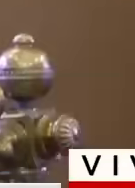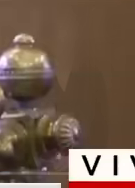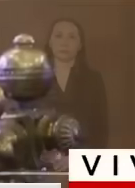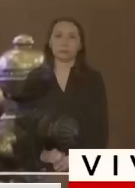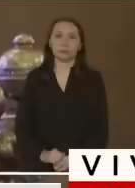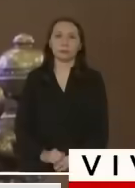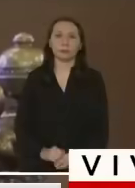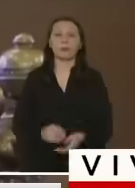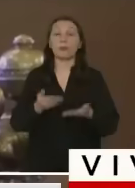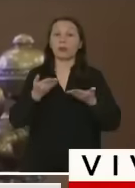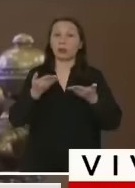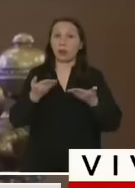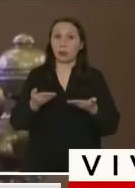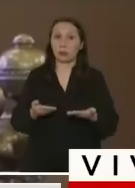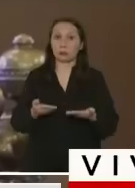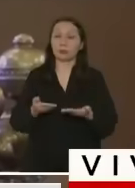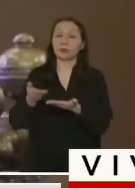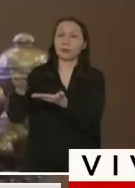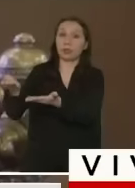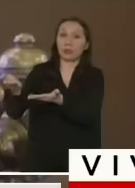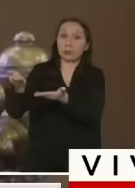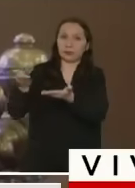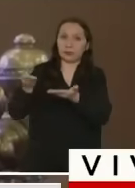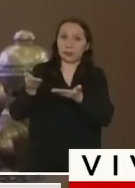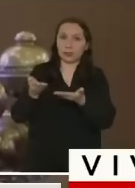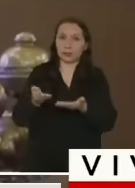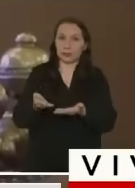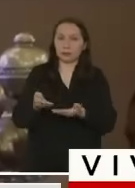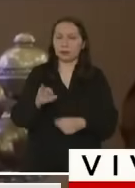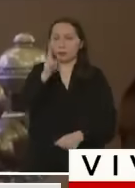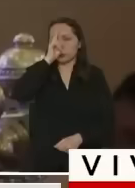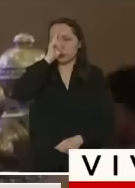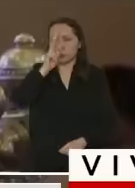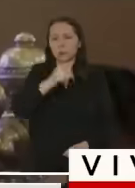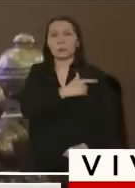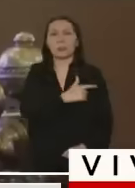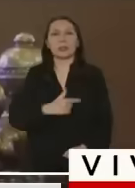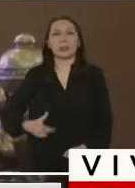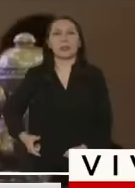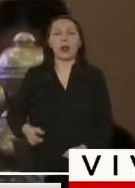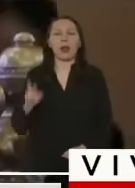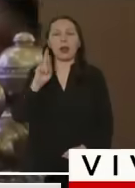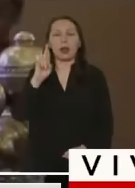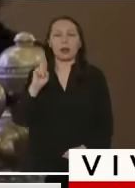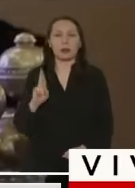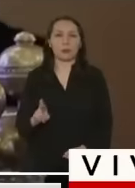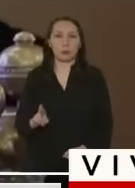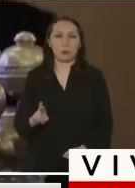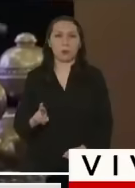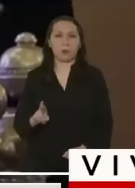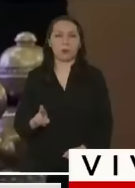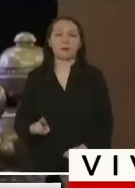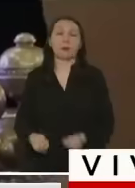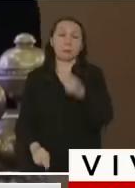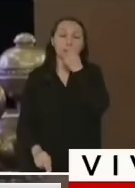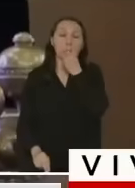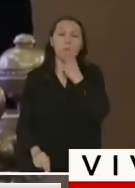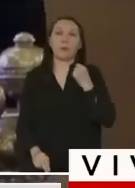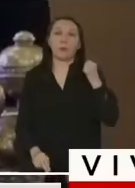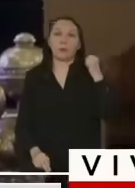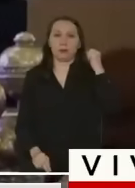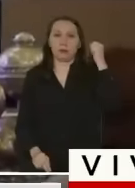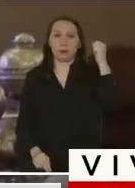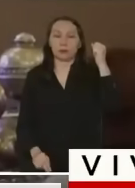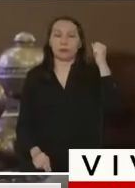a continuación invitamos a su excelencia el presidente de la república Don Gabriel